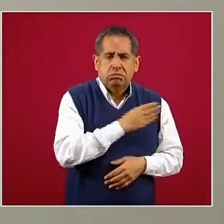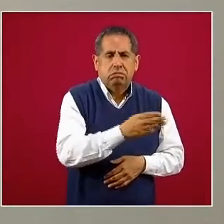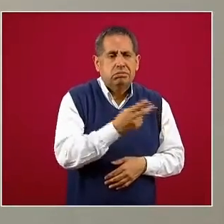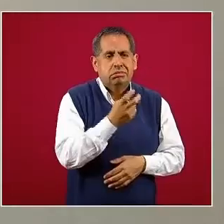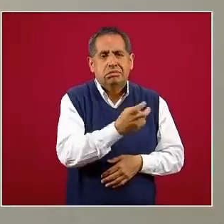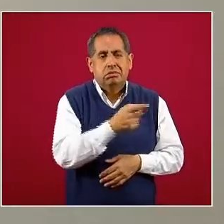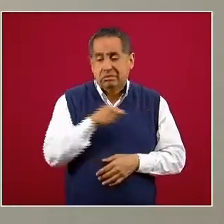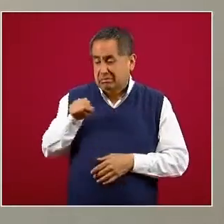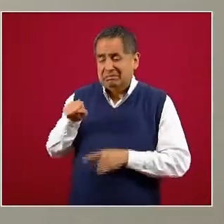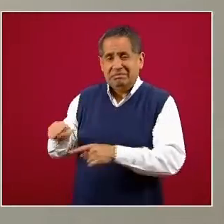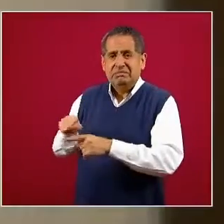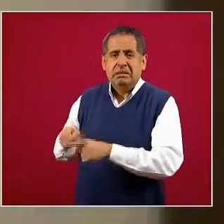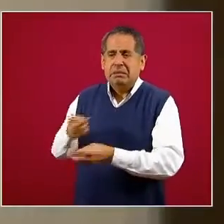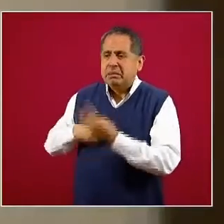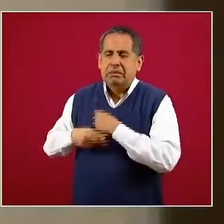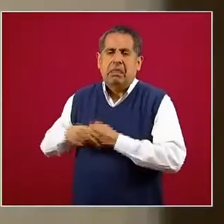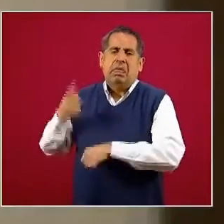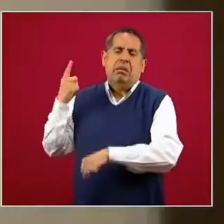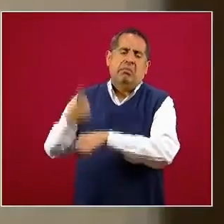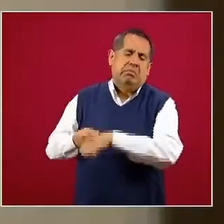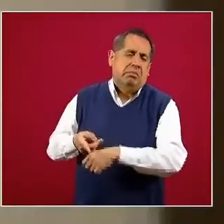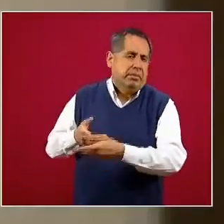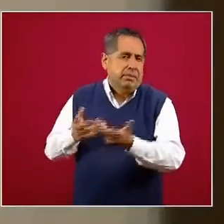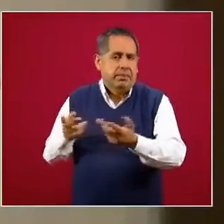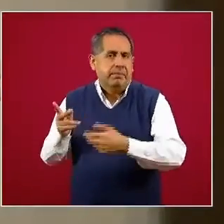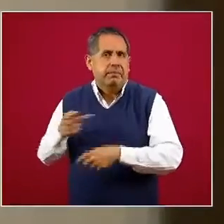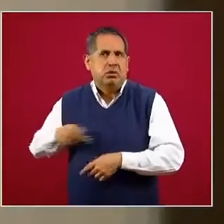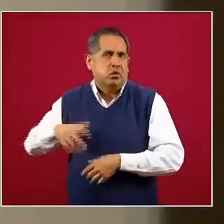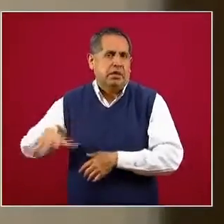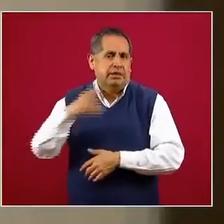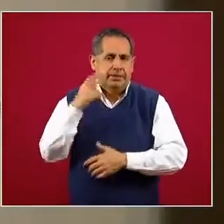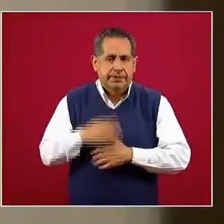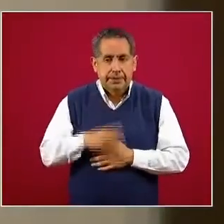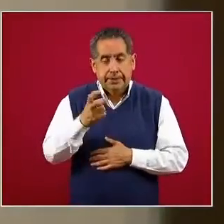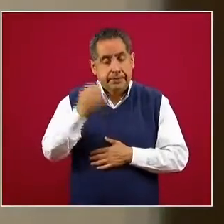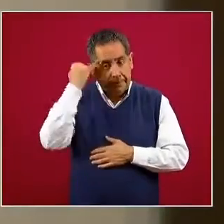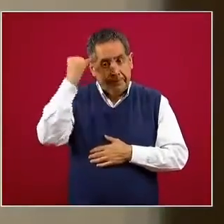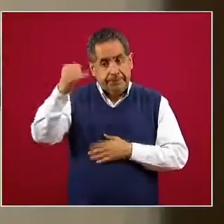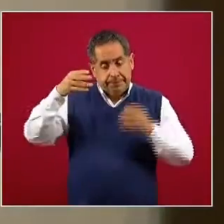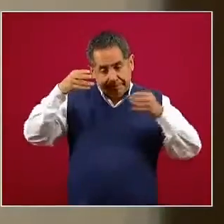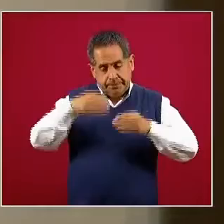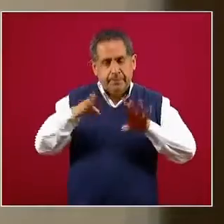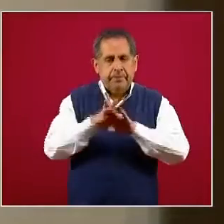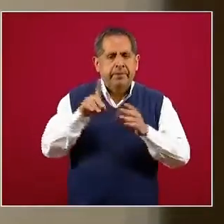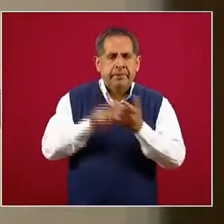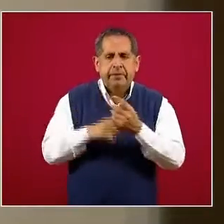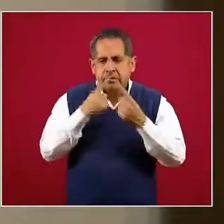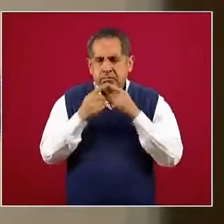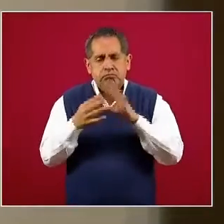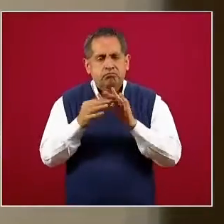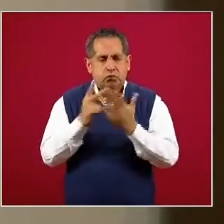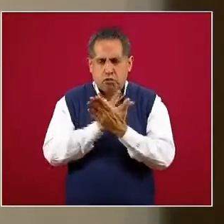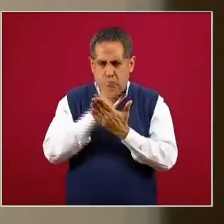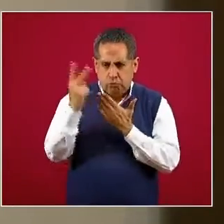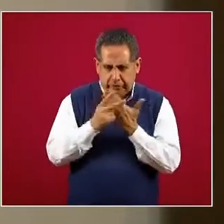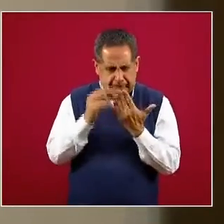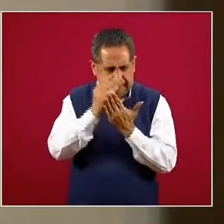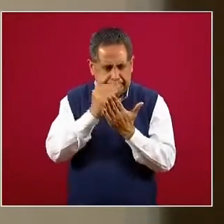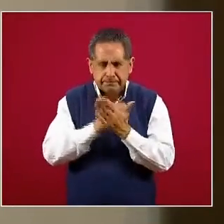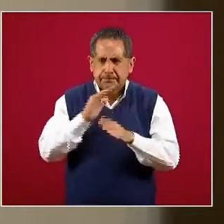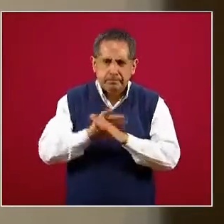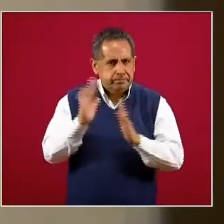los 3 órdenes de gobierno para apoyar la producción estatal de alimentos y la reactivación de las cadenas productivas del